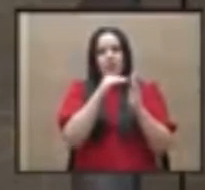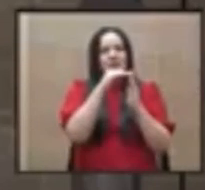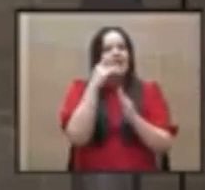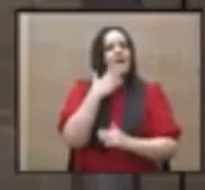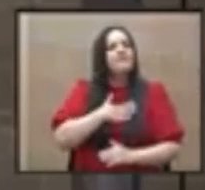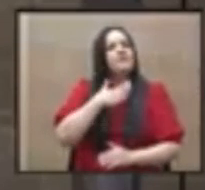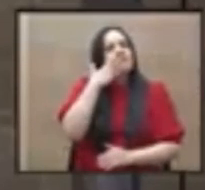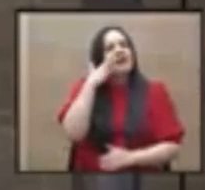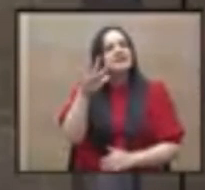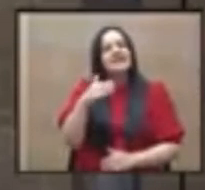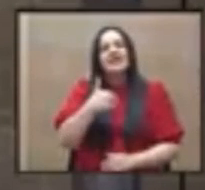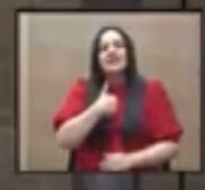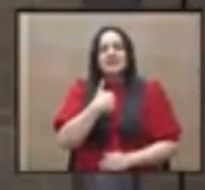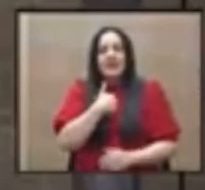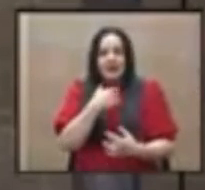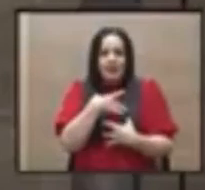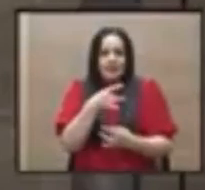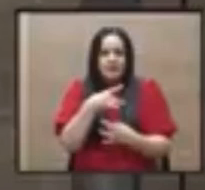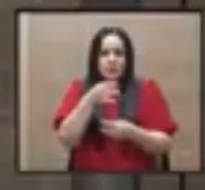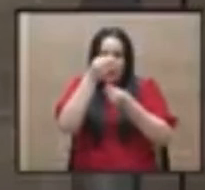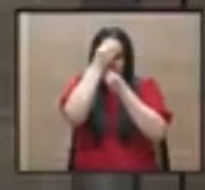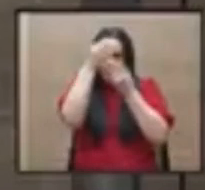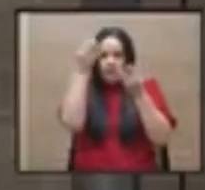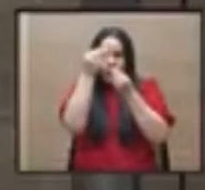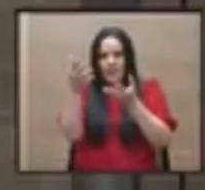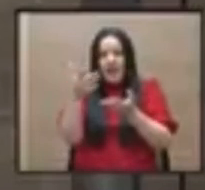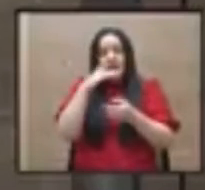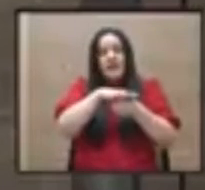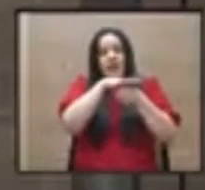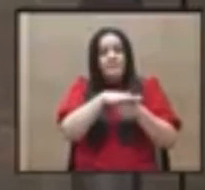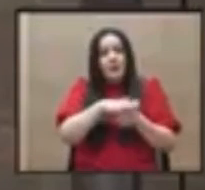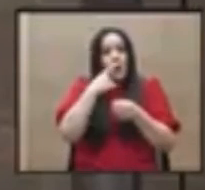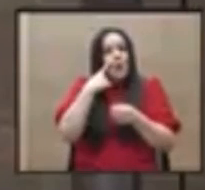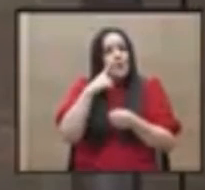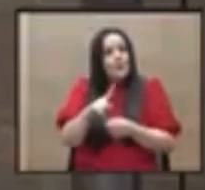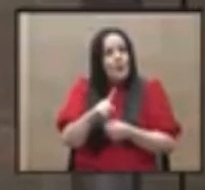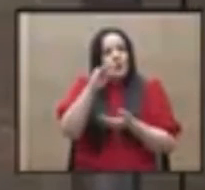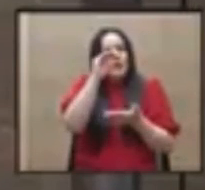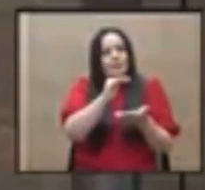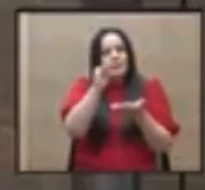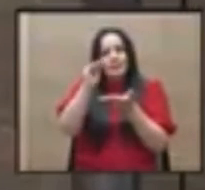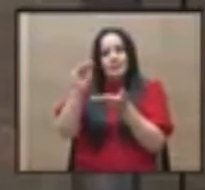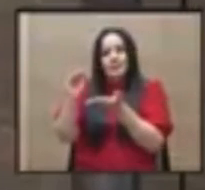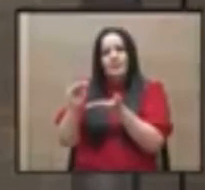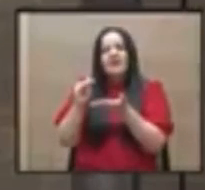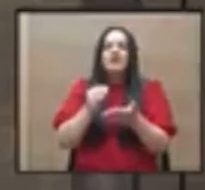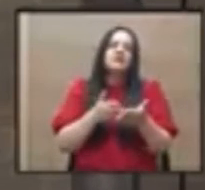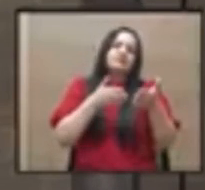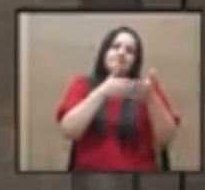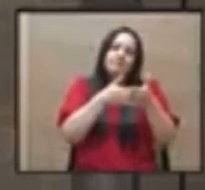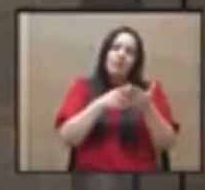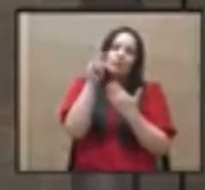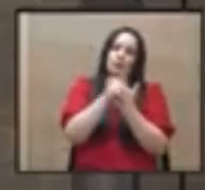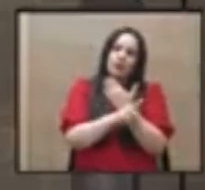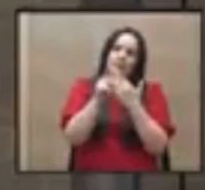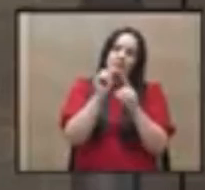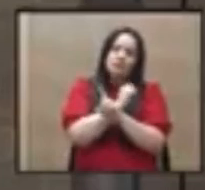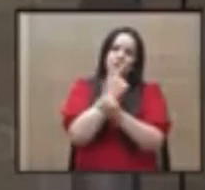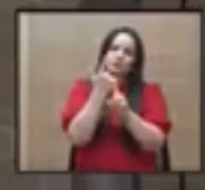la intención de comunicar que la presión por recortar conlleva la afectación en programas